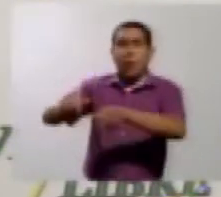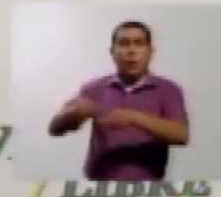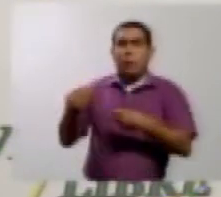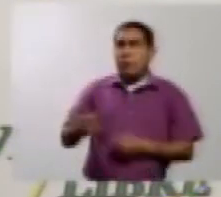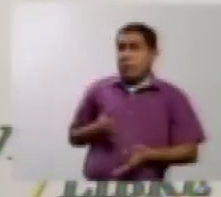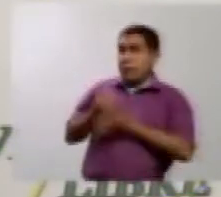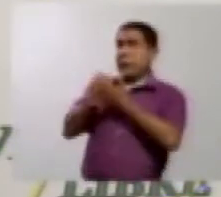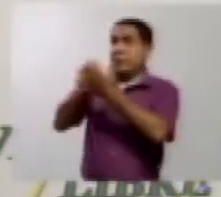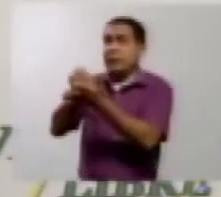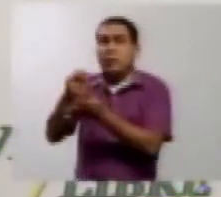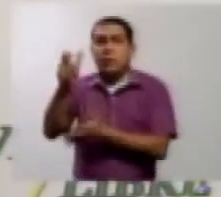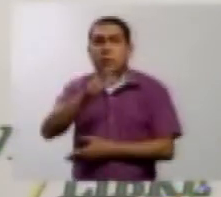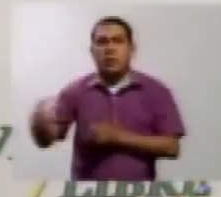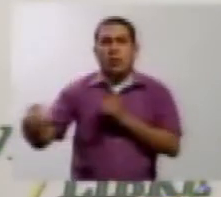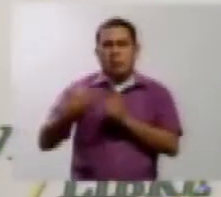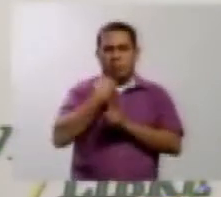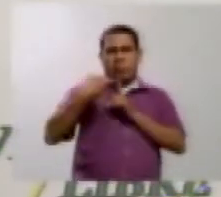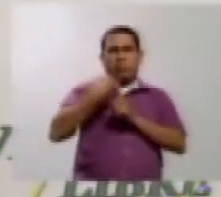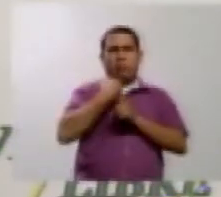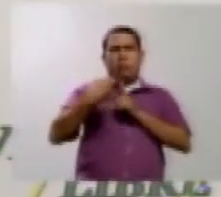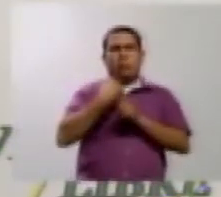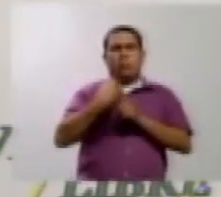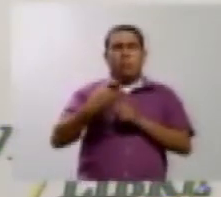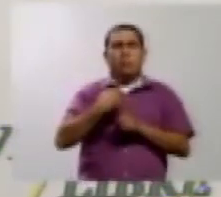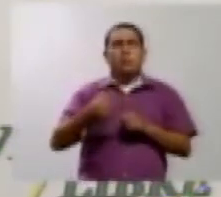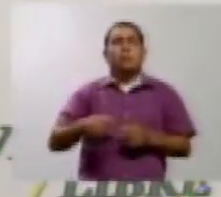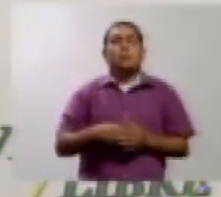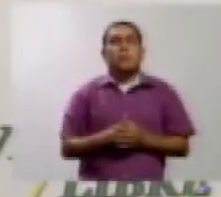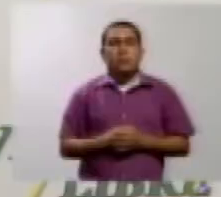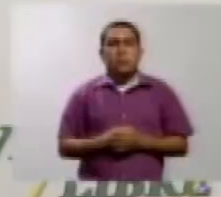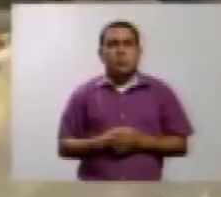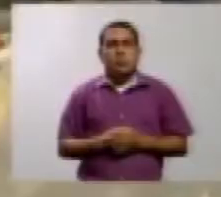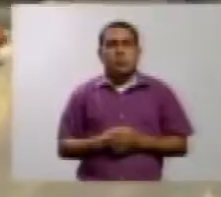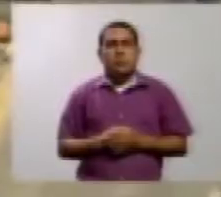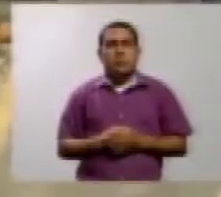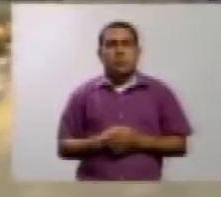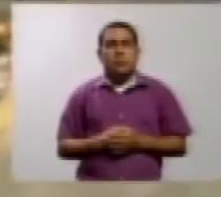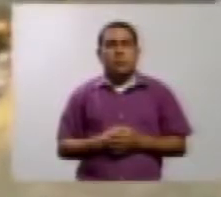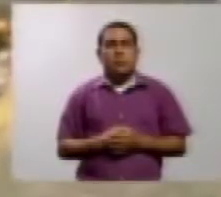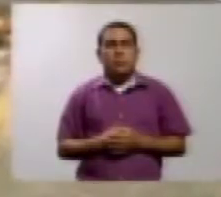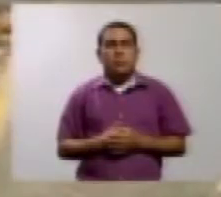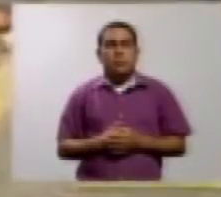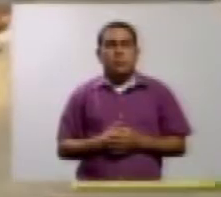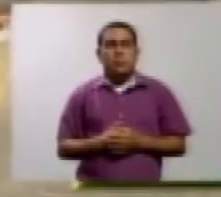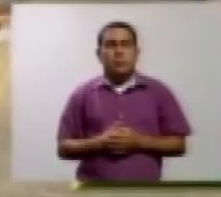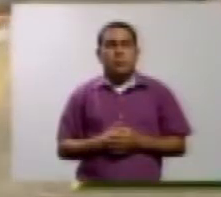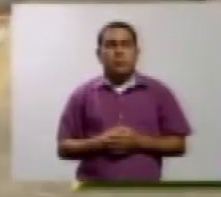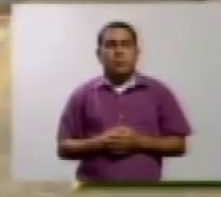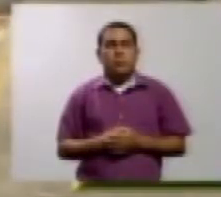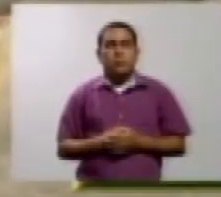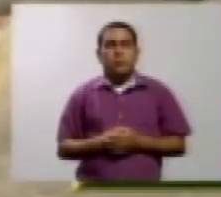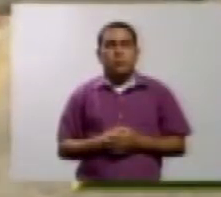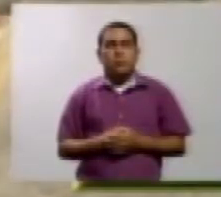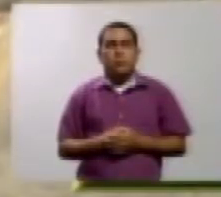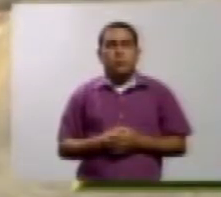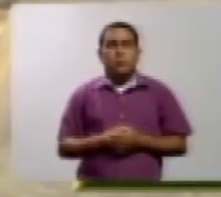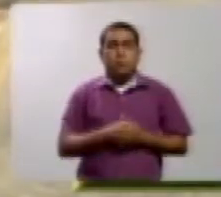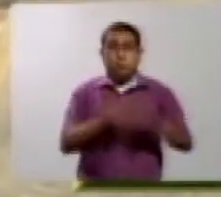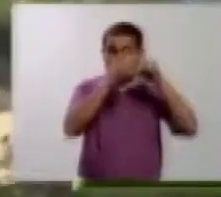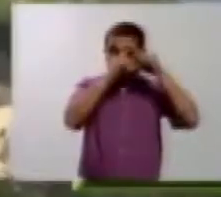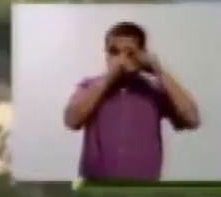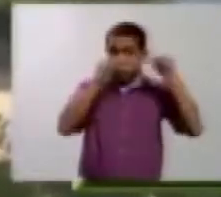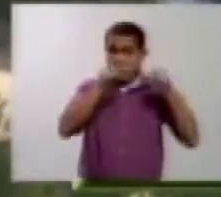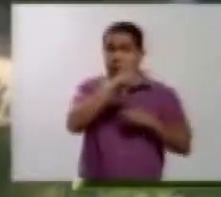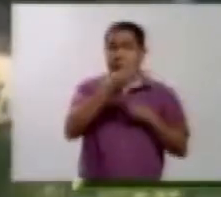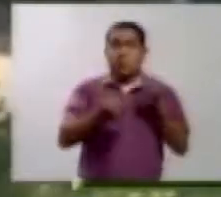reaccionar ante los delincuentes que lo golpearon a cachazos en la cabeza. a las instalaciones de medicina legal. Fue trasladado el cuerpo